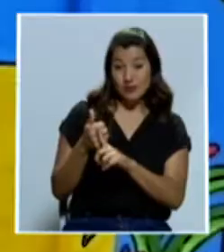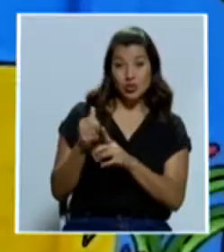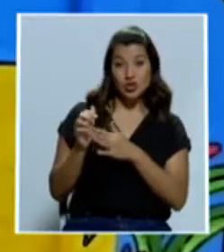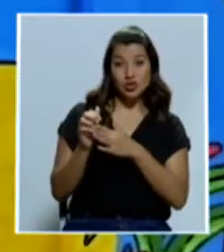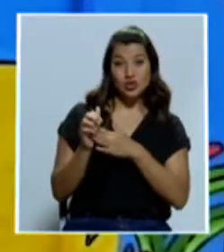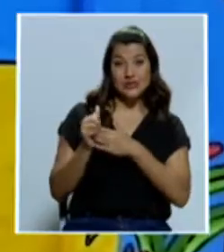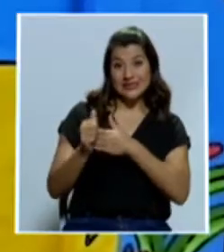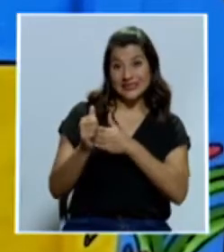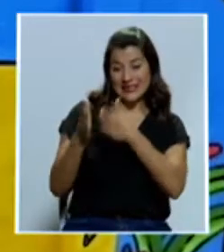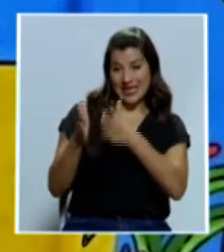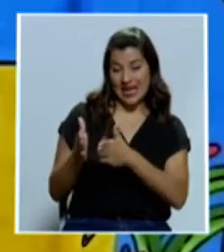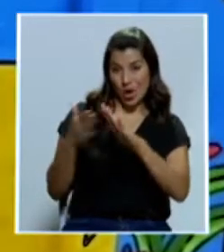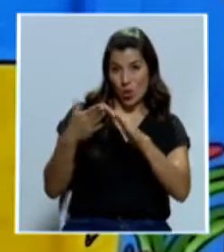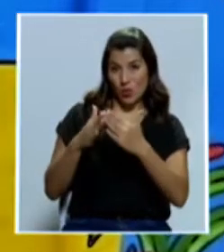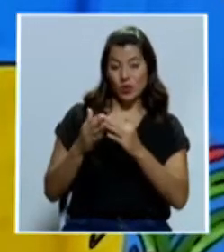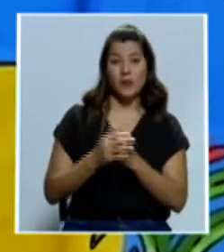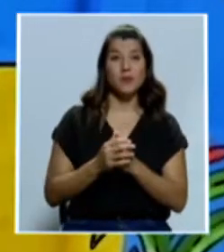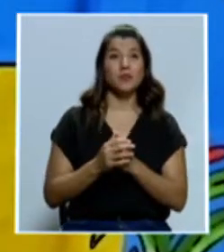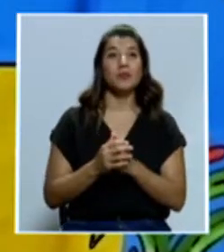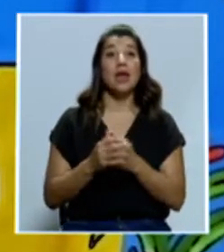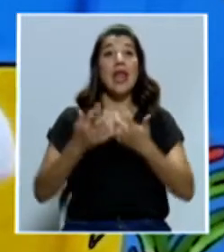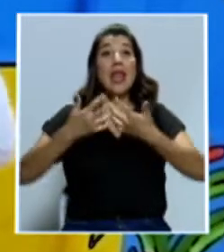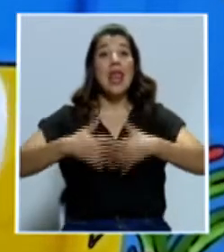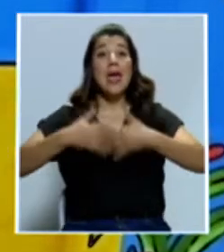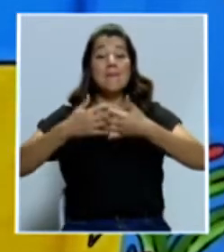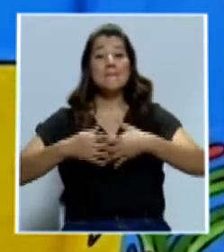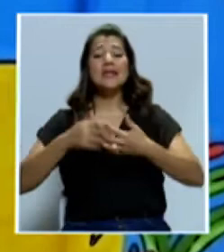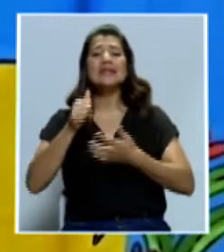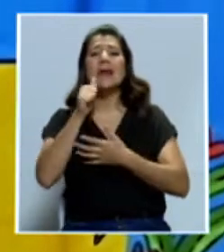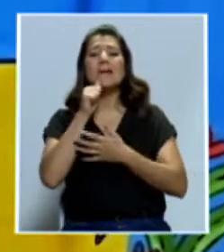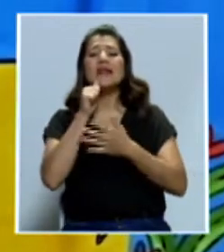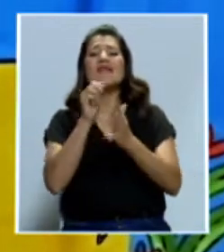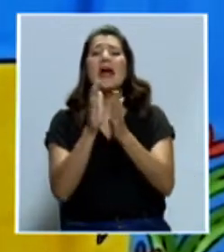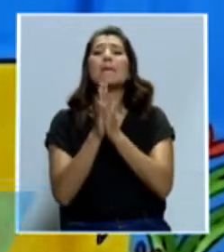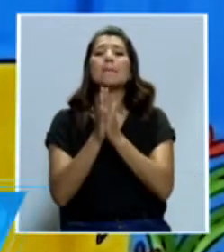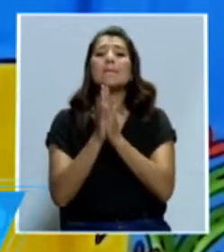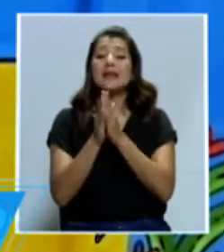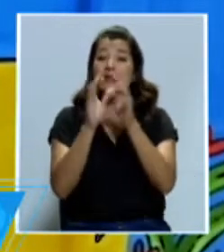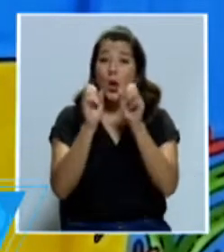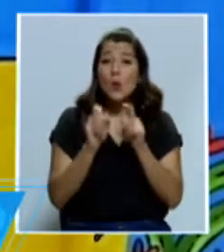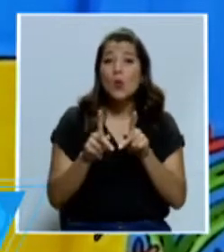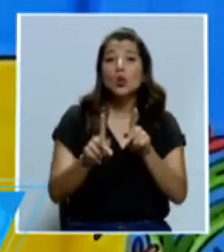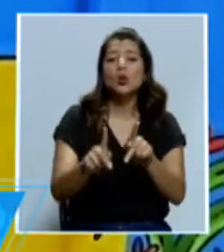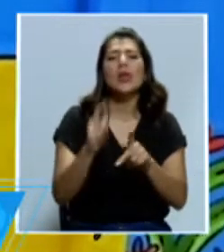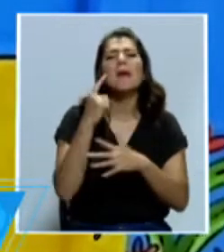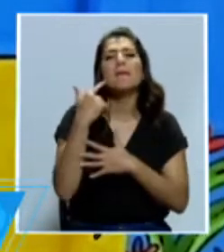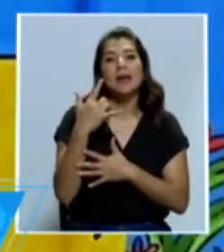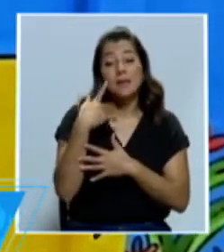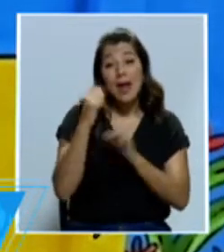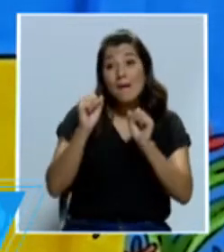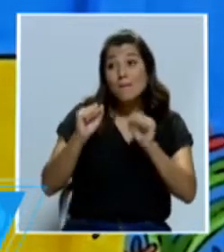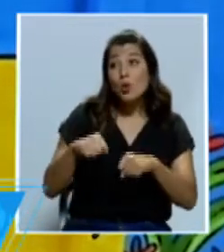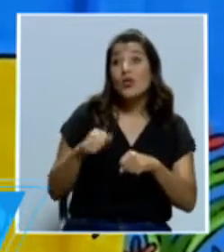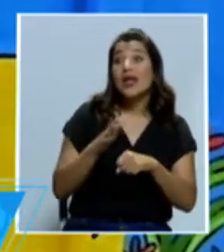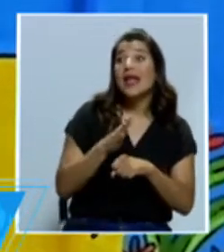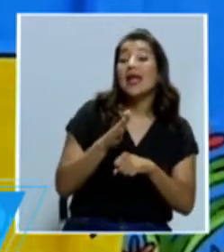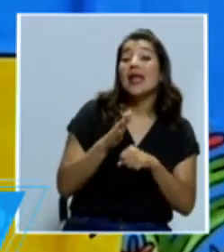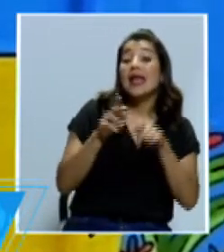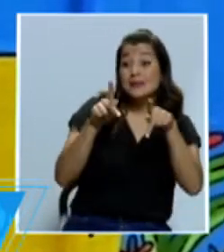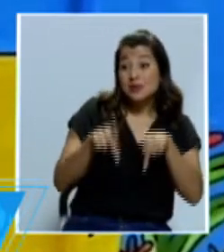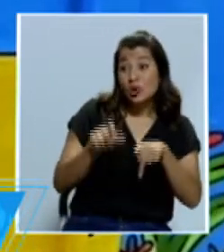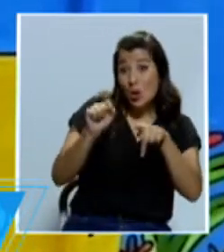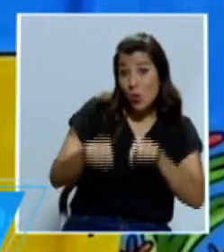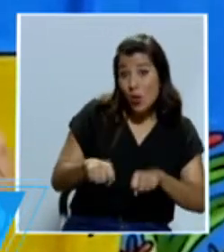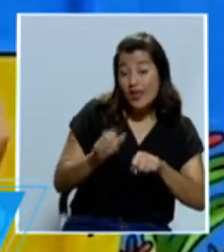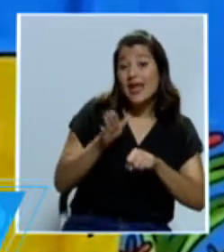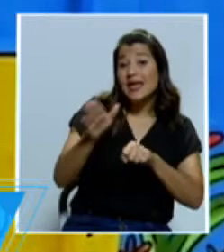El sector privado nos ha venido insistiendo en abrir un espacio y generar las ventas en un solo día en el depósito libre de